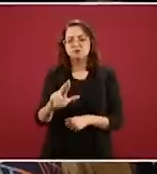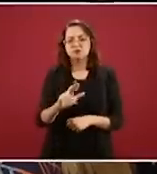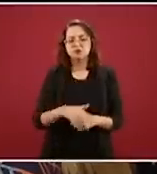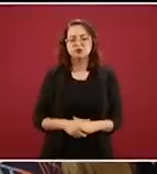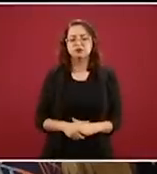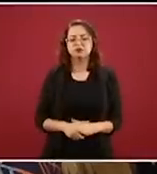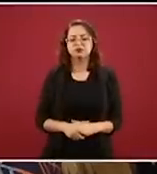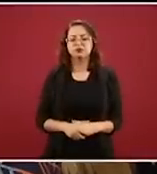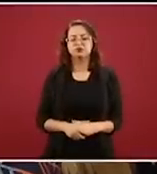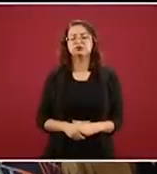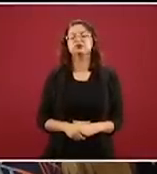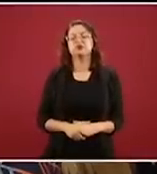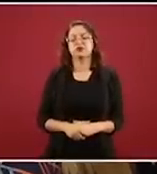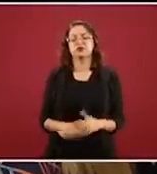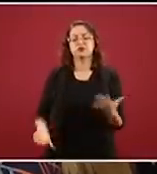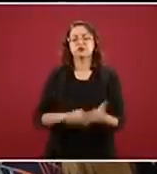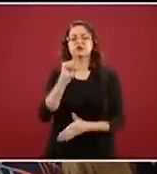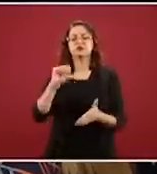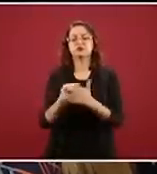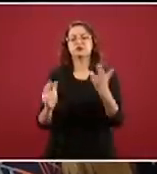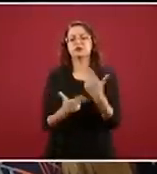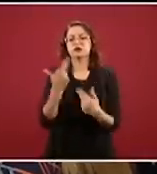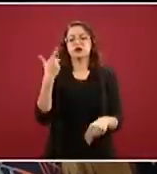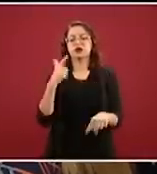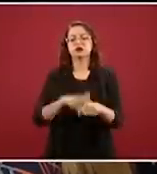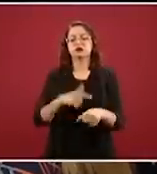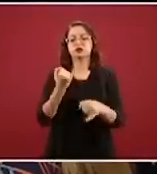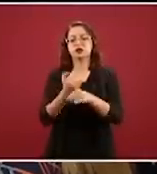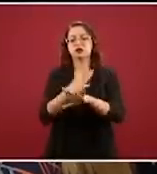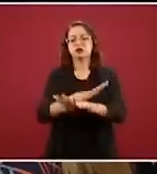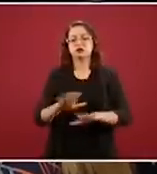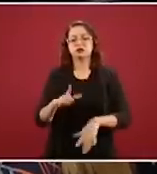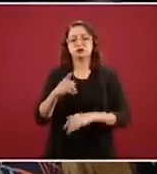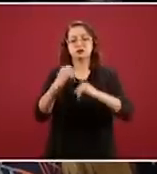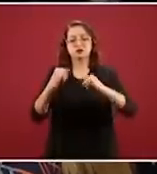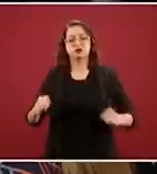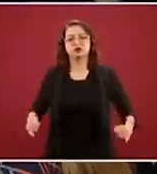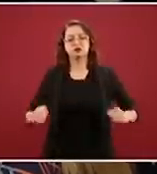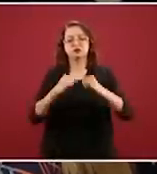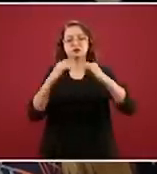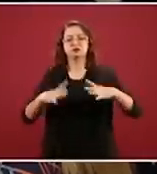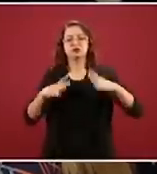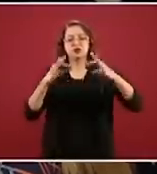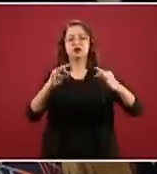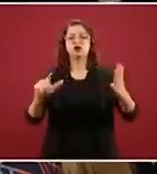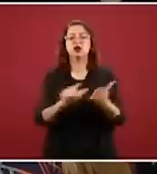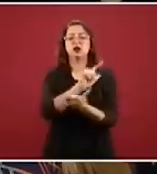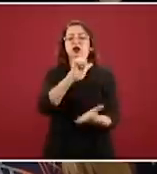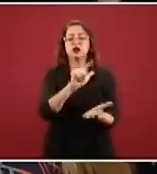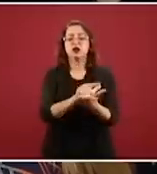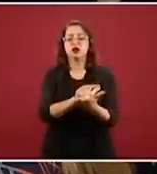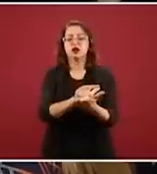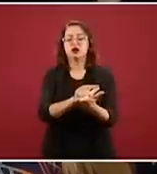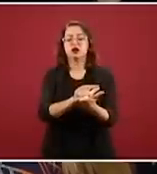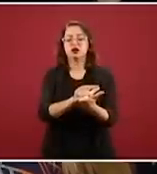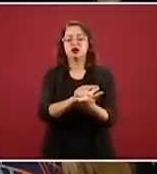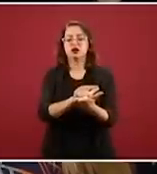primeramente, el Centro Nacional de Información es una institución establecida en la ley